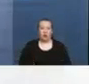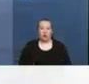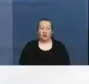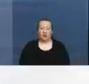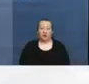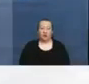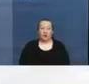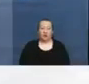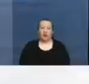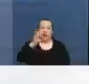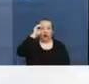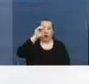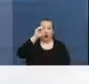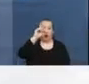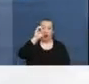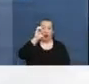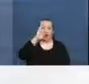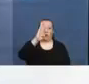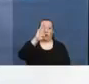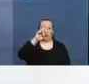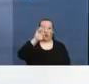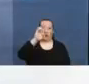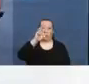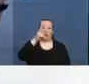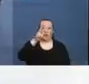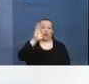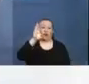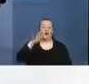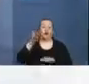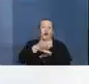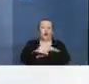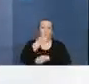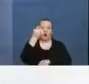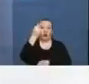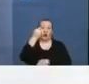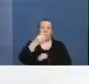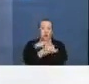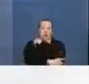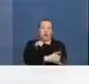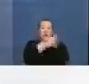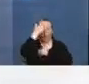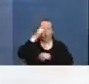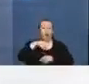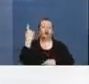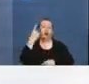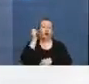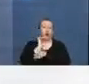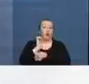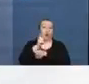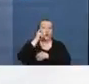el caso de ver es que sucedió en 12 países nos hicieron creer que solo había pasado en ecuador porque todos somos corruptos